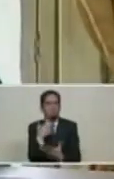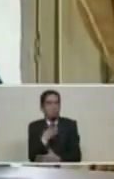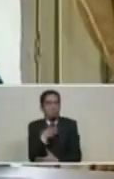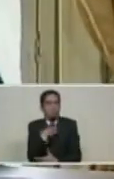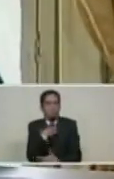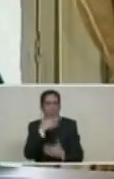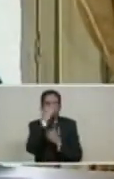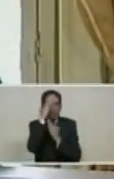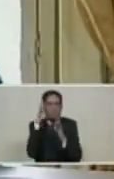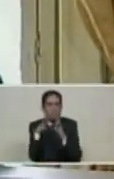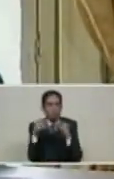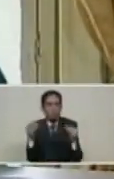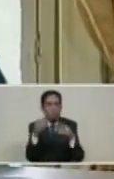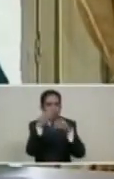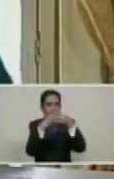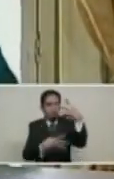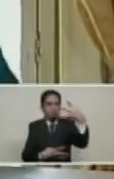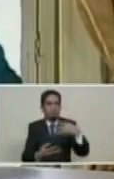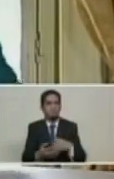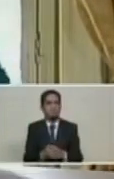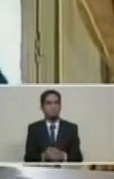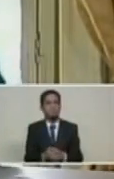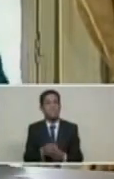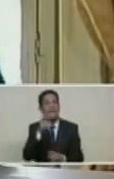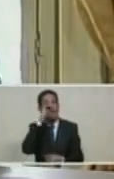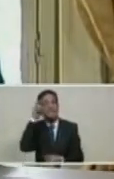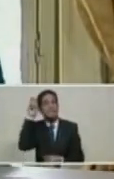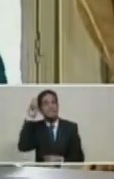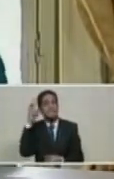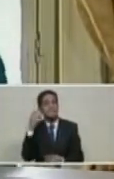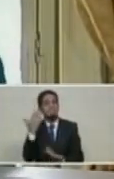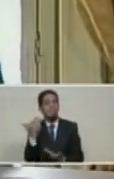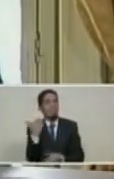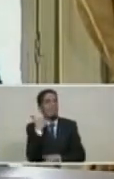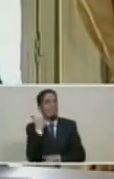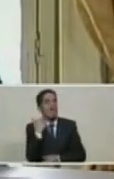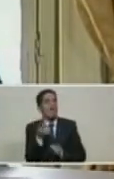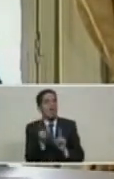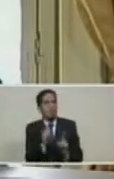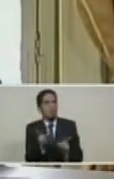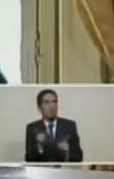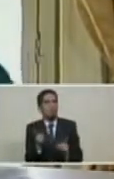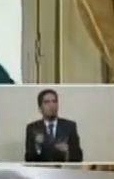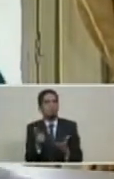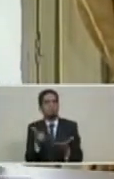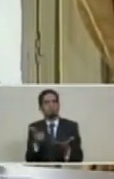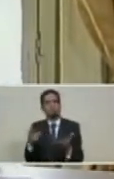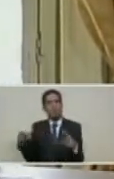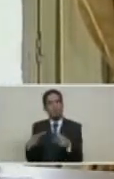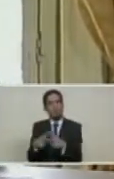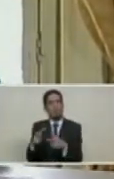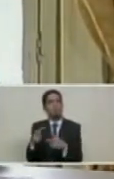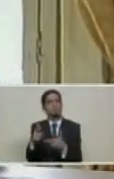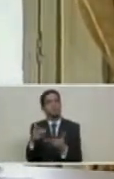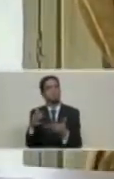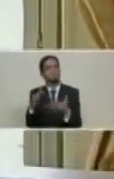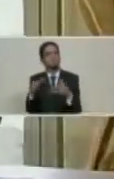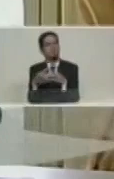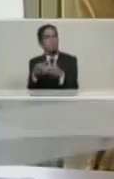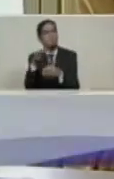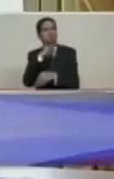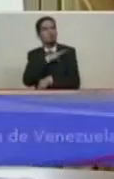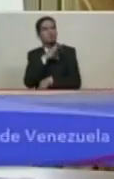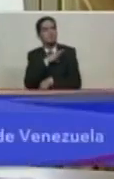todos. El canciller Jorge Arias atendió parte de los eventos, de los movimientos sociales, de intelectuales, de artistas.